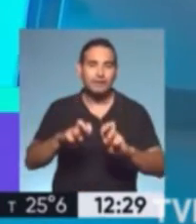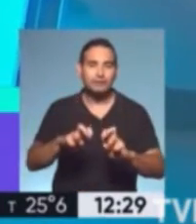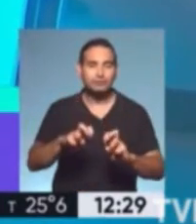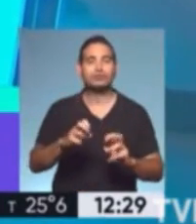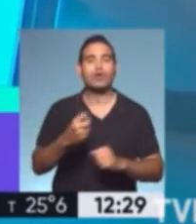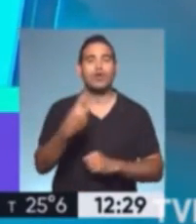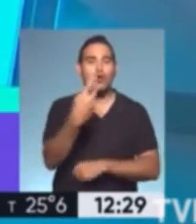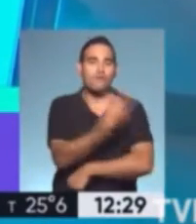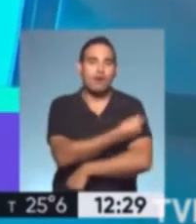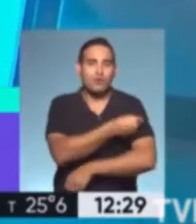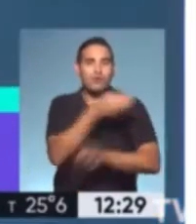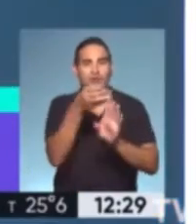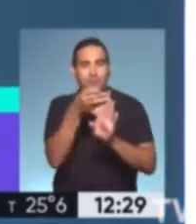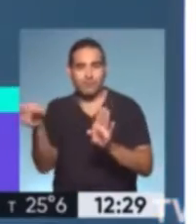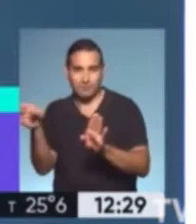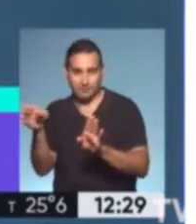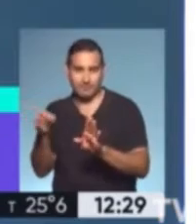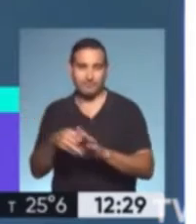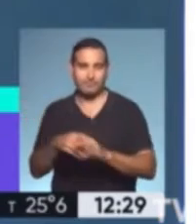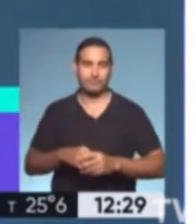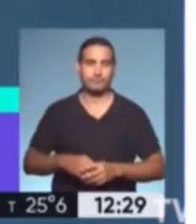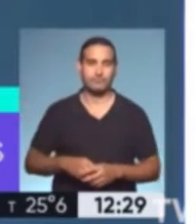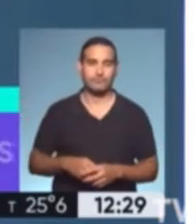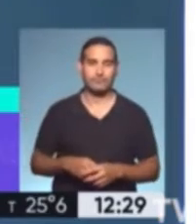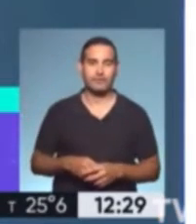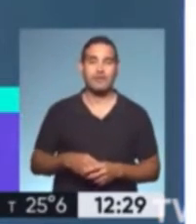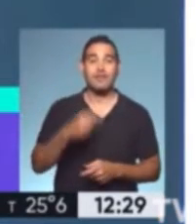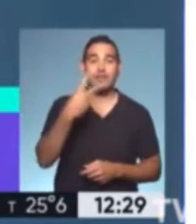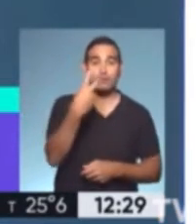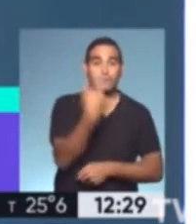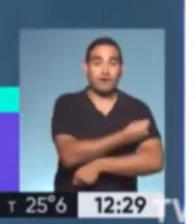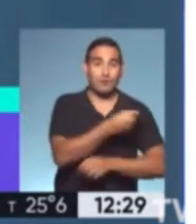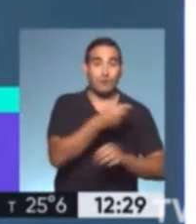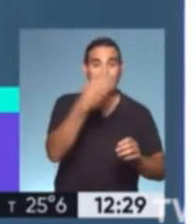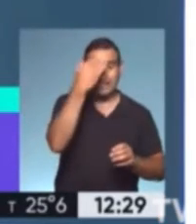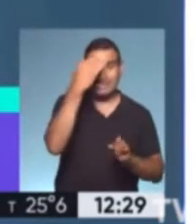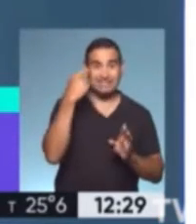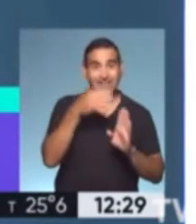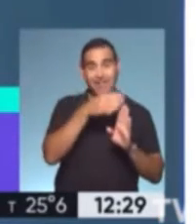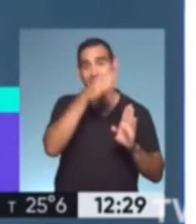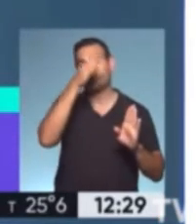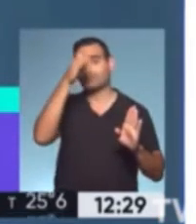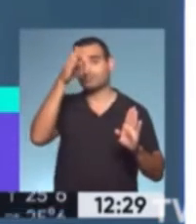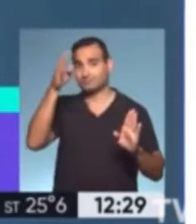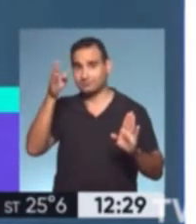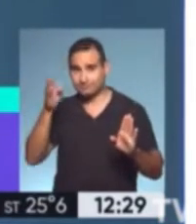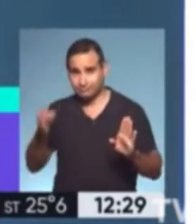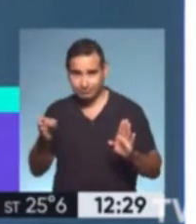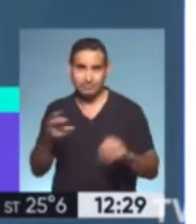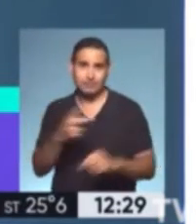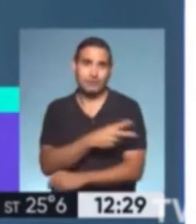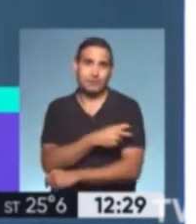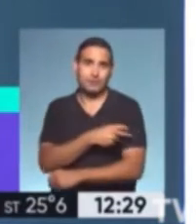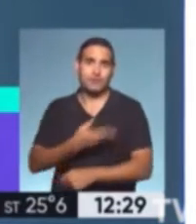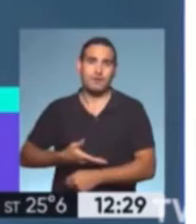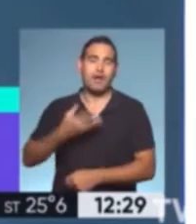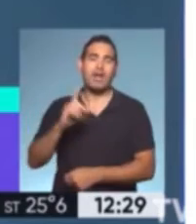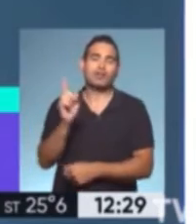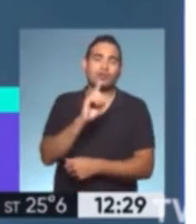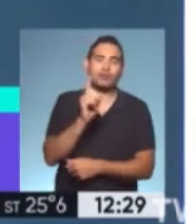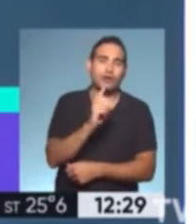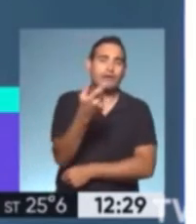dos dosis de vacuna y también 15 días después de la segunda dosis de la vacuna. Entonces tampoco es que me aplico